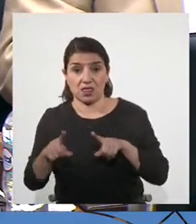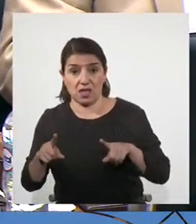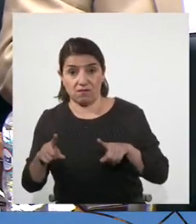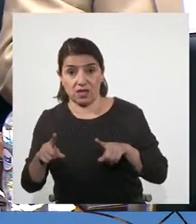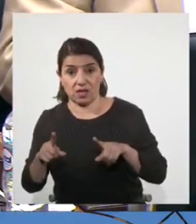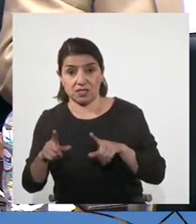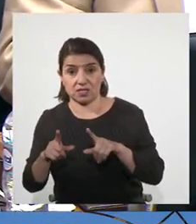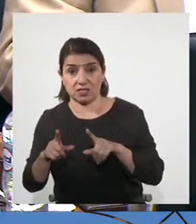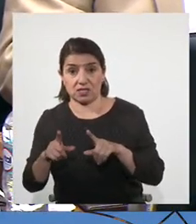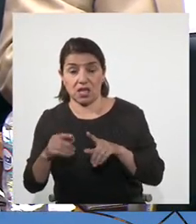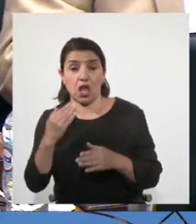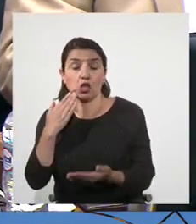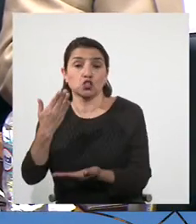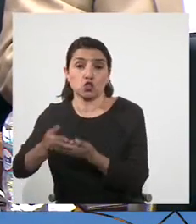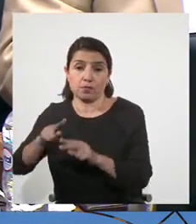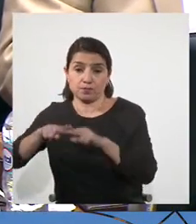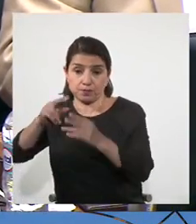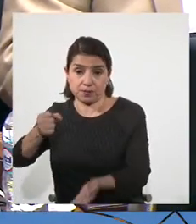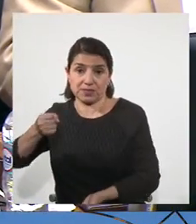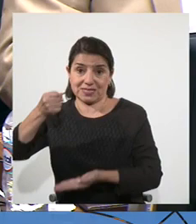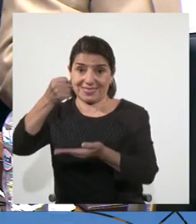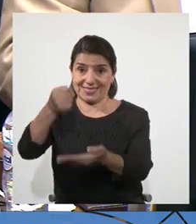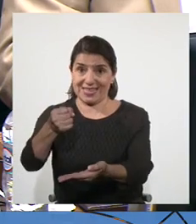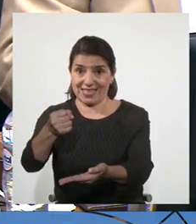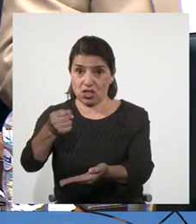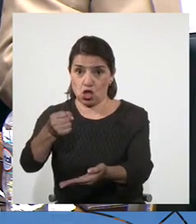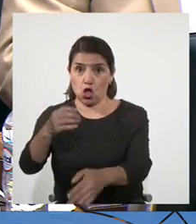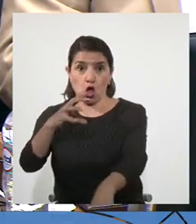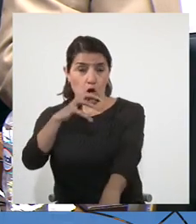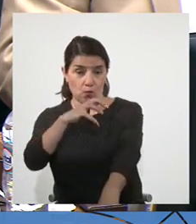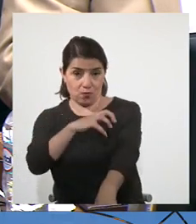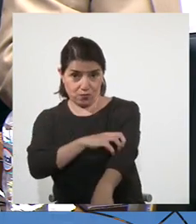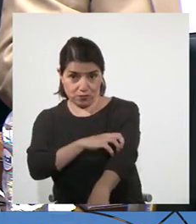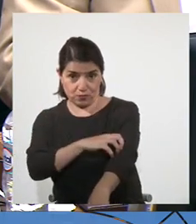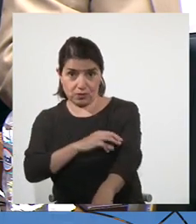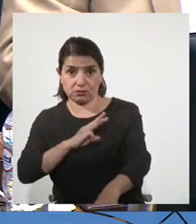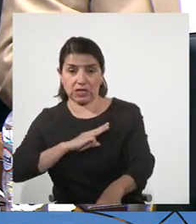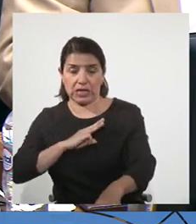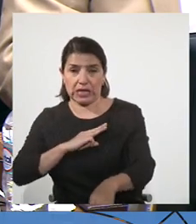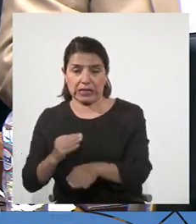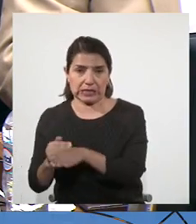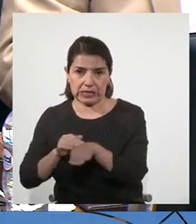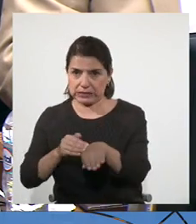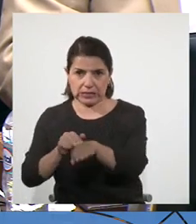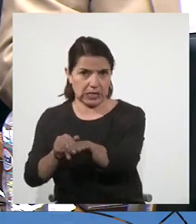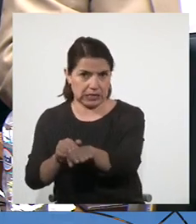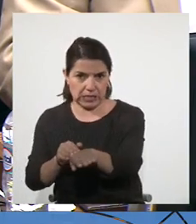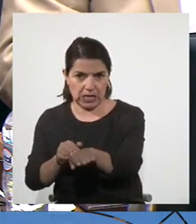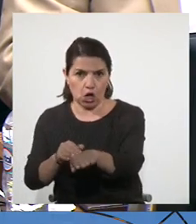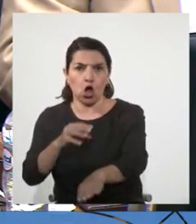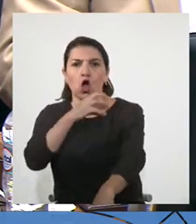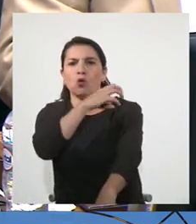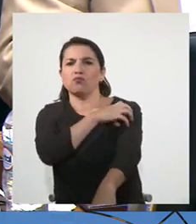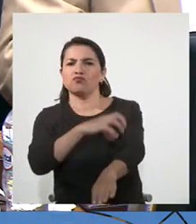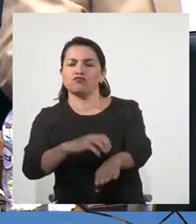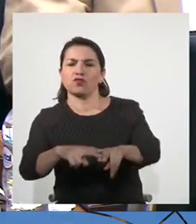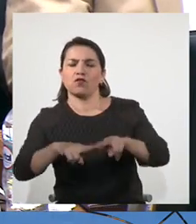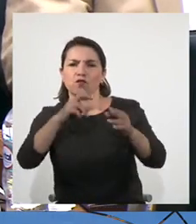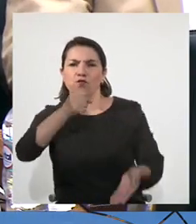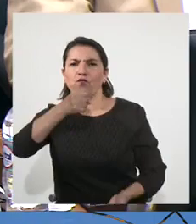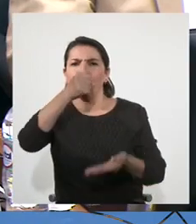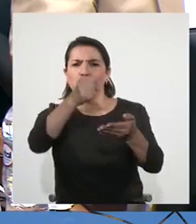y subsidios al transporte regional y al Transantiago es una diferencia de 1 a 10. El famoso fondo espejo no es más que una gran